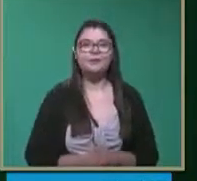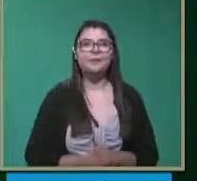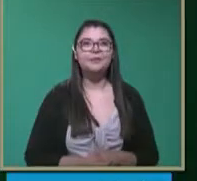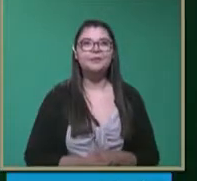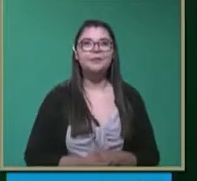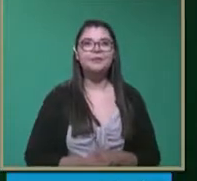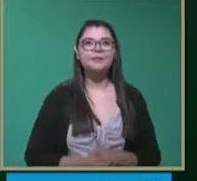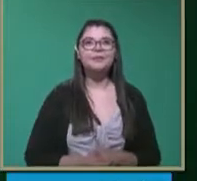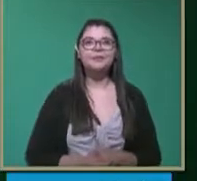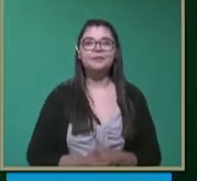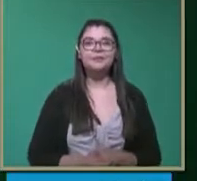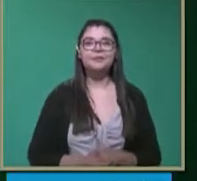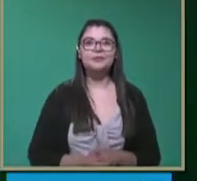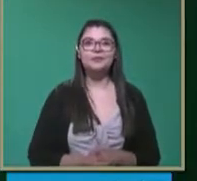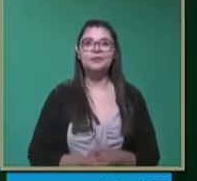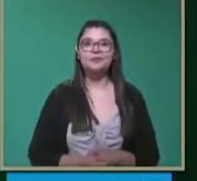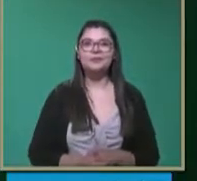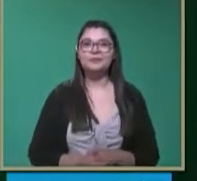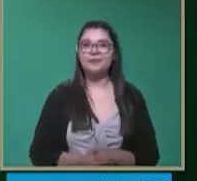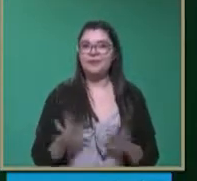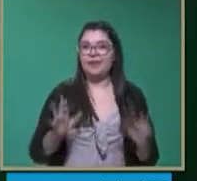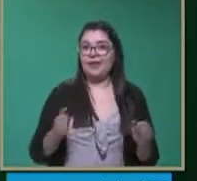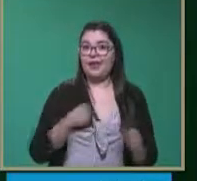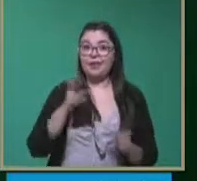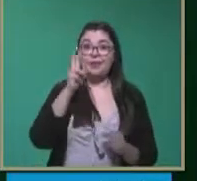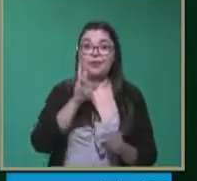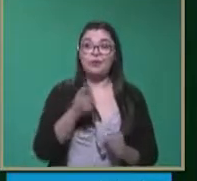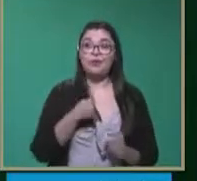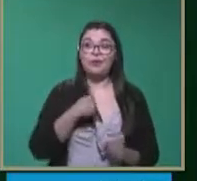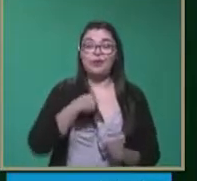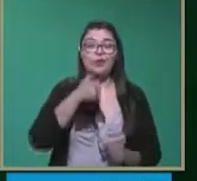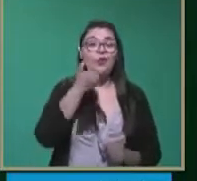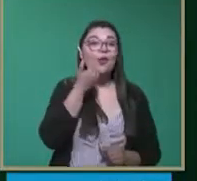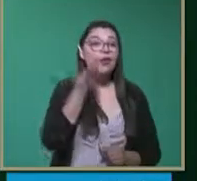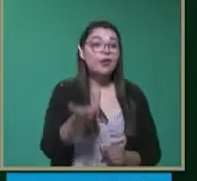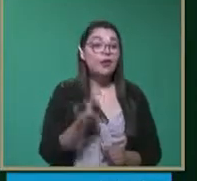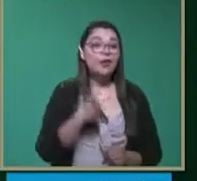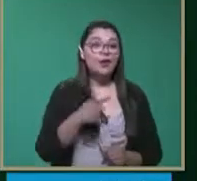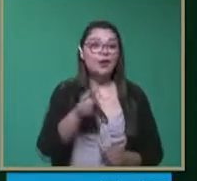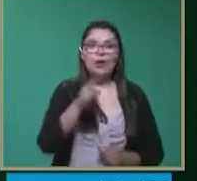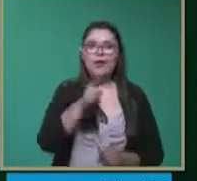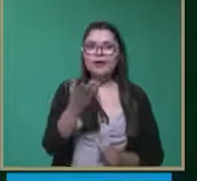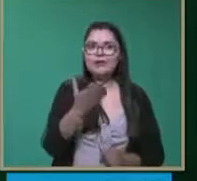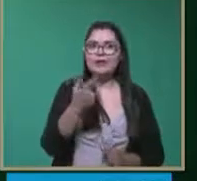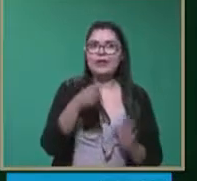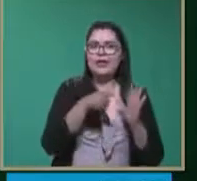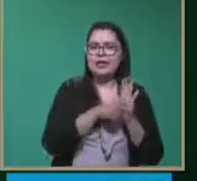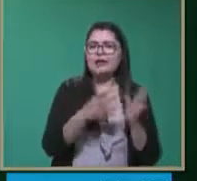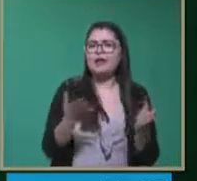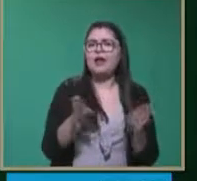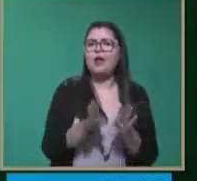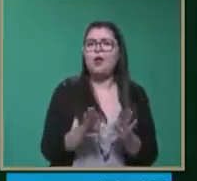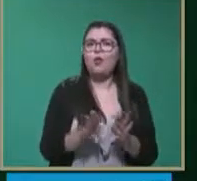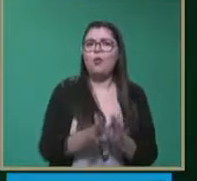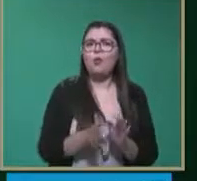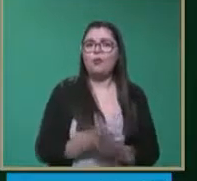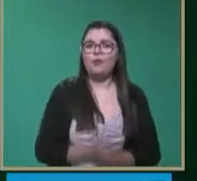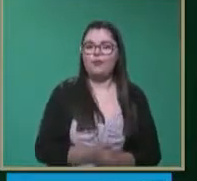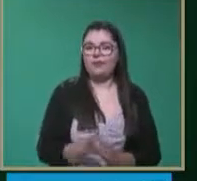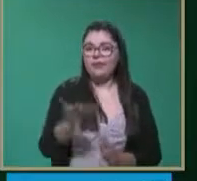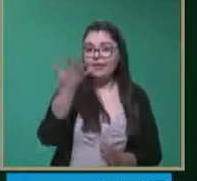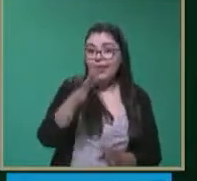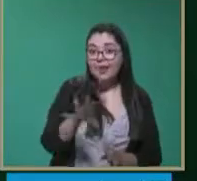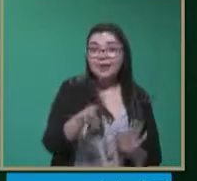vieron, niños? Entonces, maestra, si yo quiero poner esto como una resta, ¿cómo quedaría? Sería 10